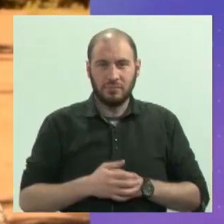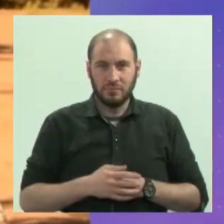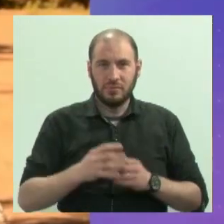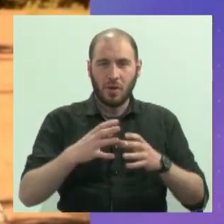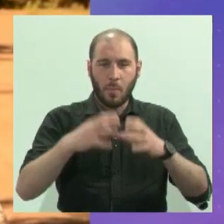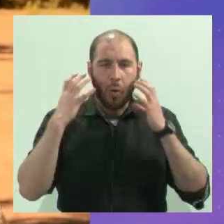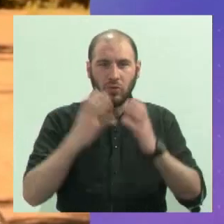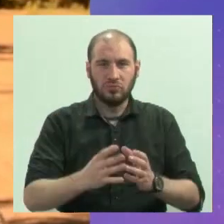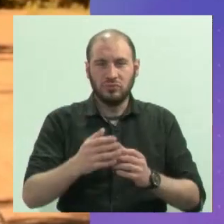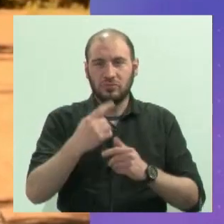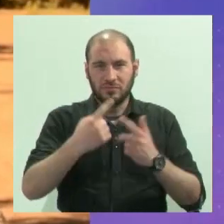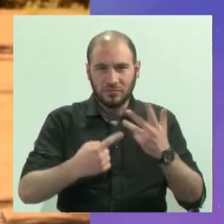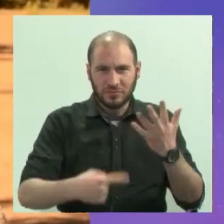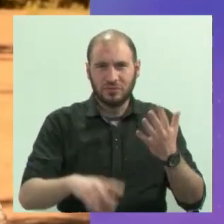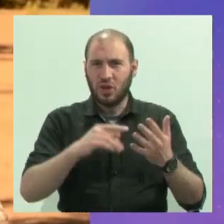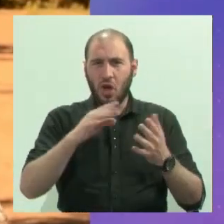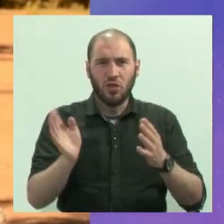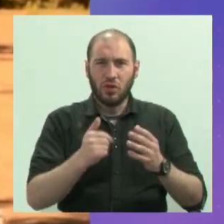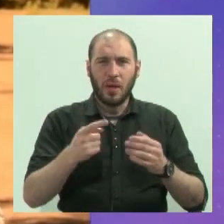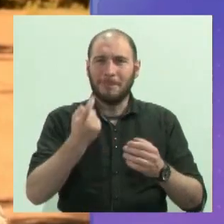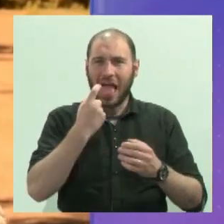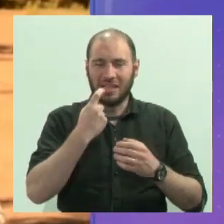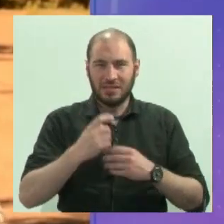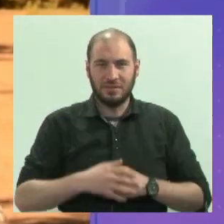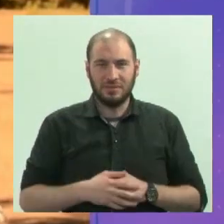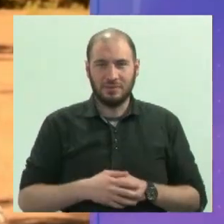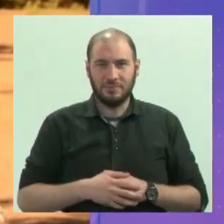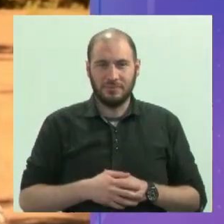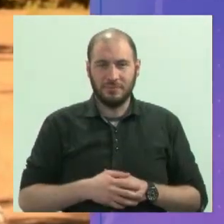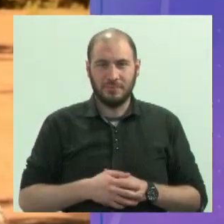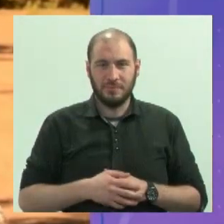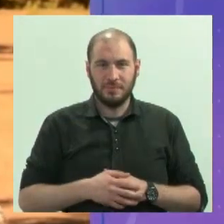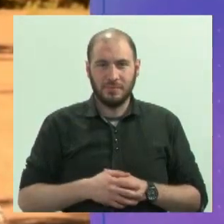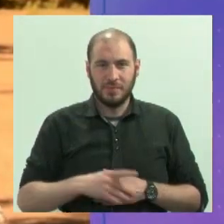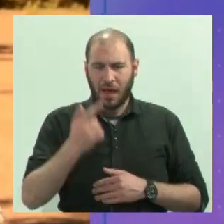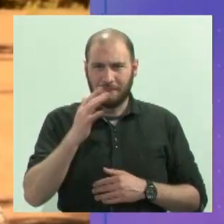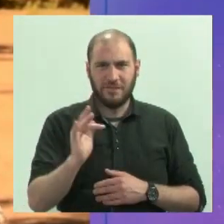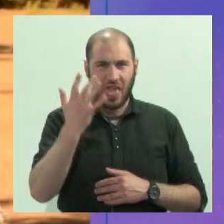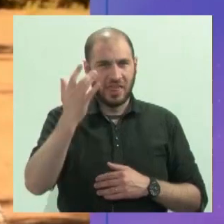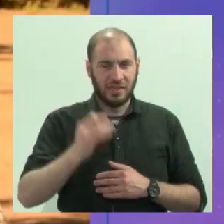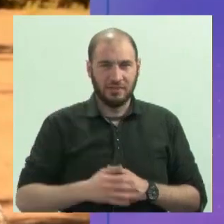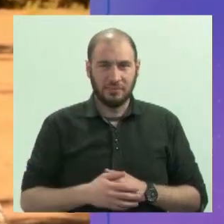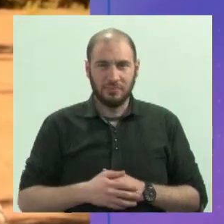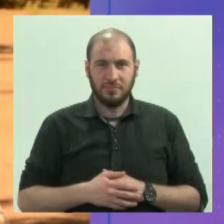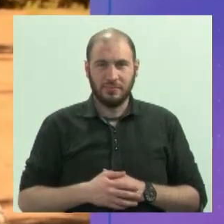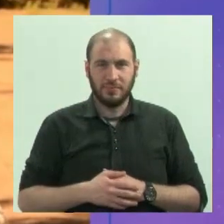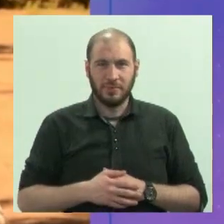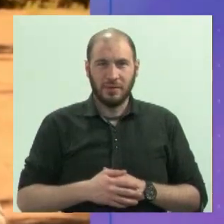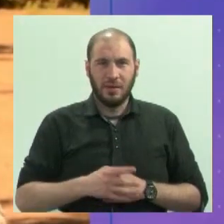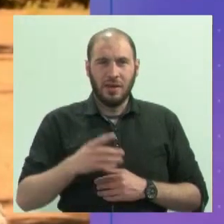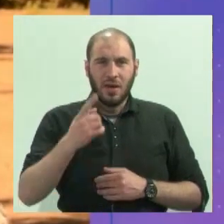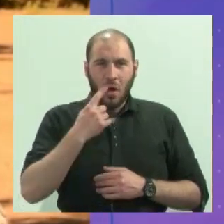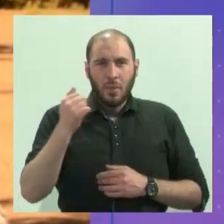bozal, cabresto, talero, todo era de plata. Y le brillaba. Entonces el viejo entró a